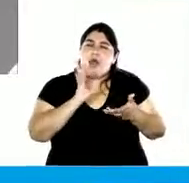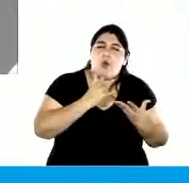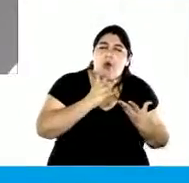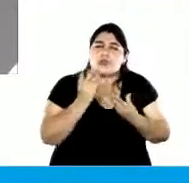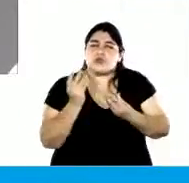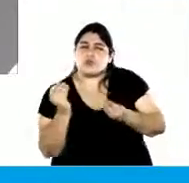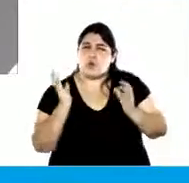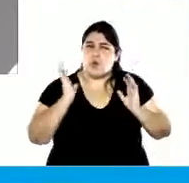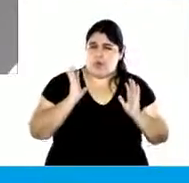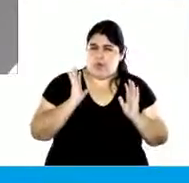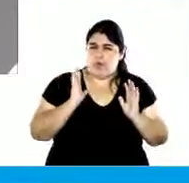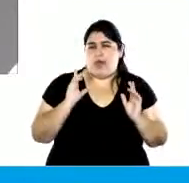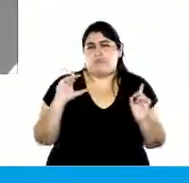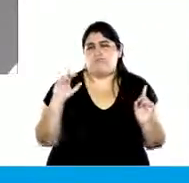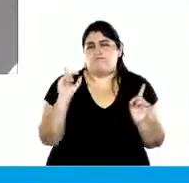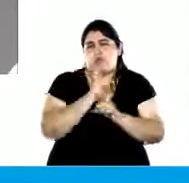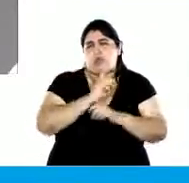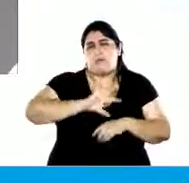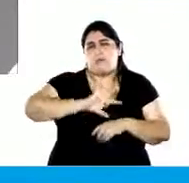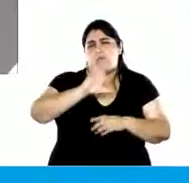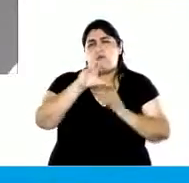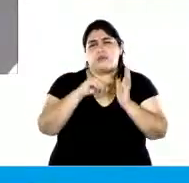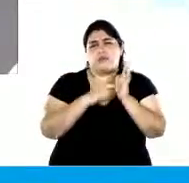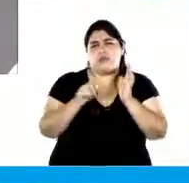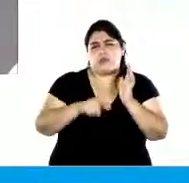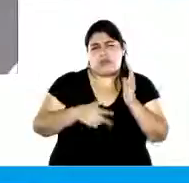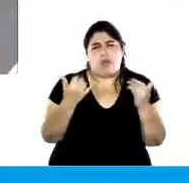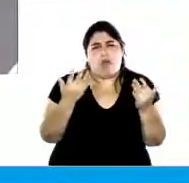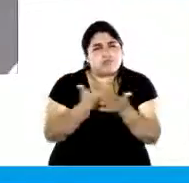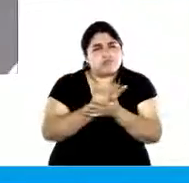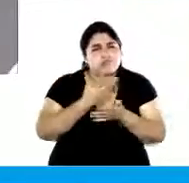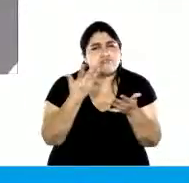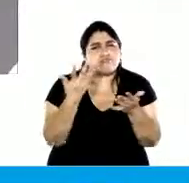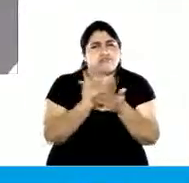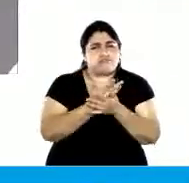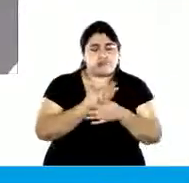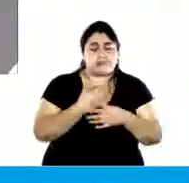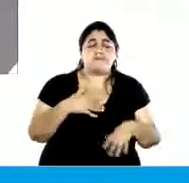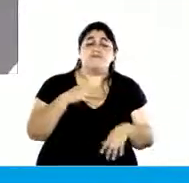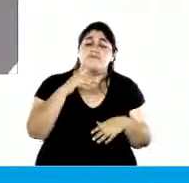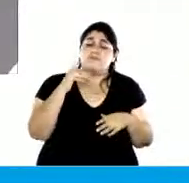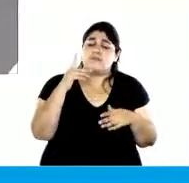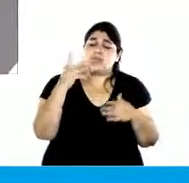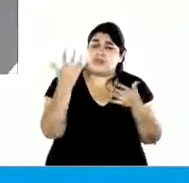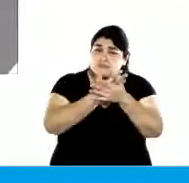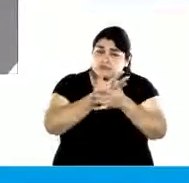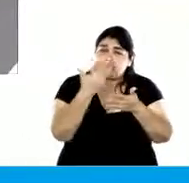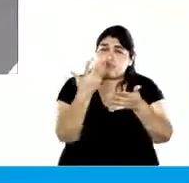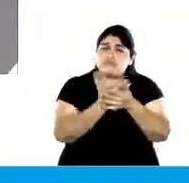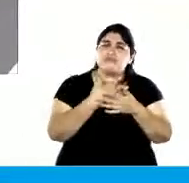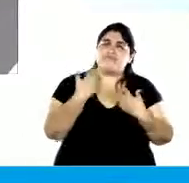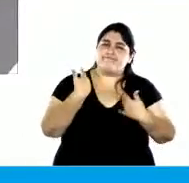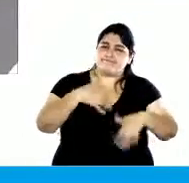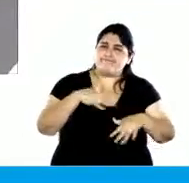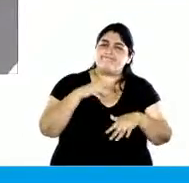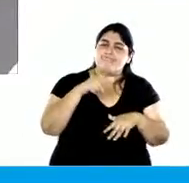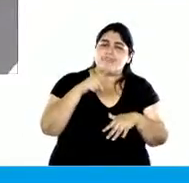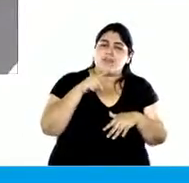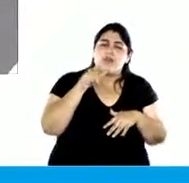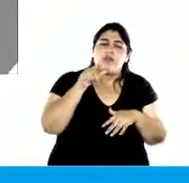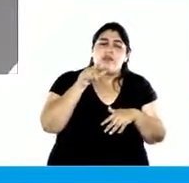crisis que sufre nuestra provincia de Buenos Aires. Una crisis que de alguna